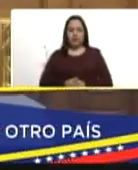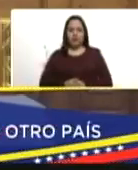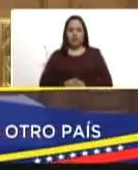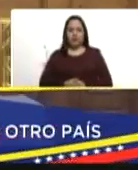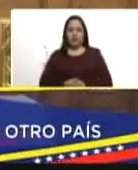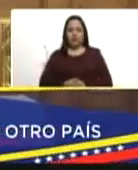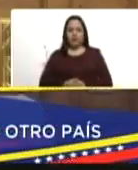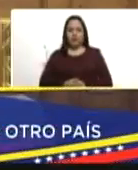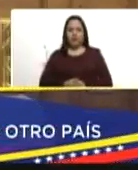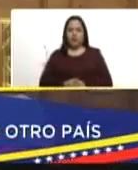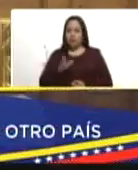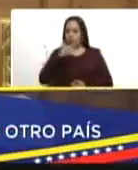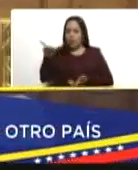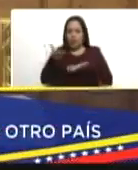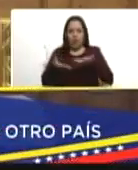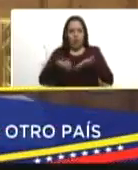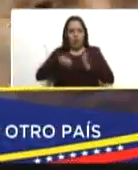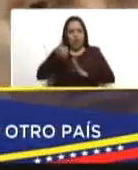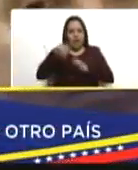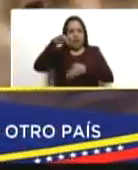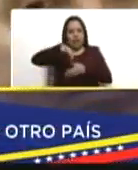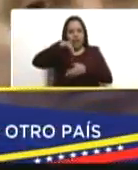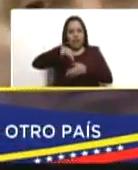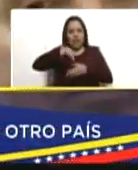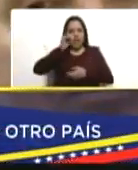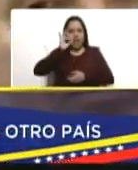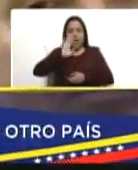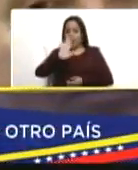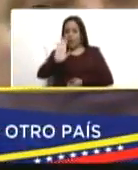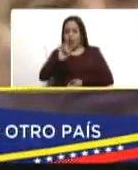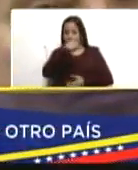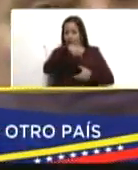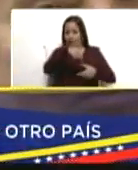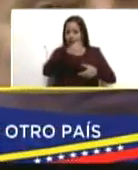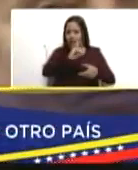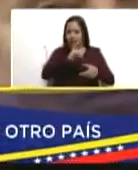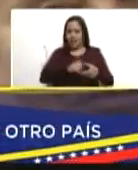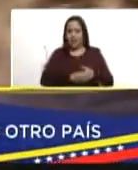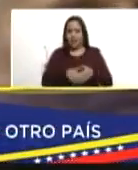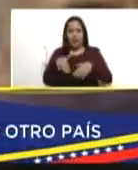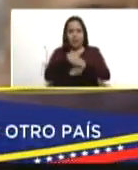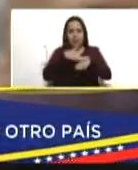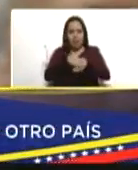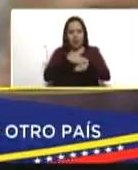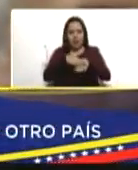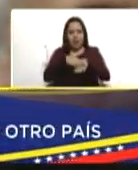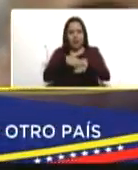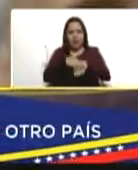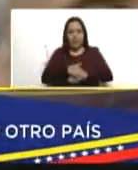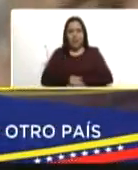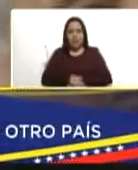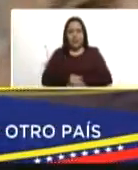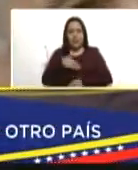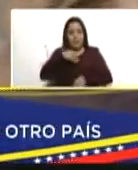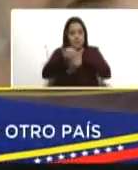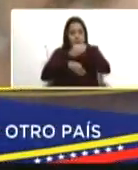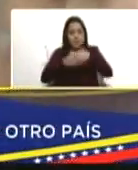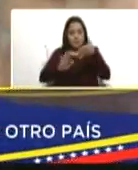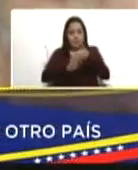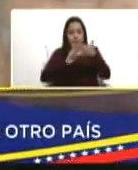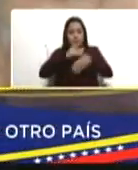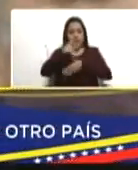me han traído más malojillo Aha aquí está con su permiso estoy cumpliendo el plan que les